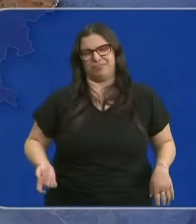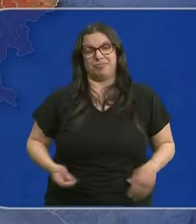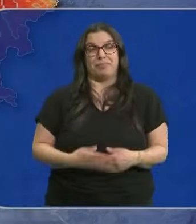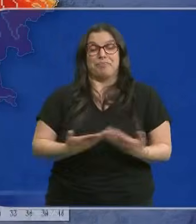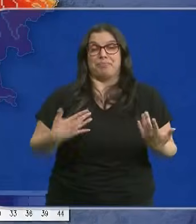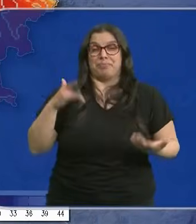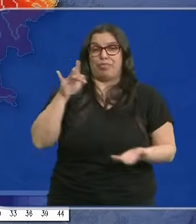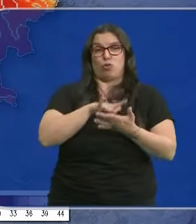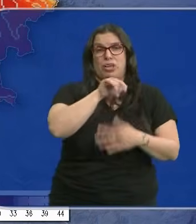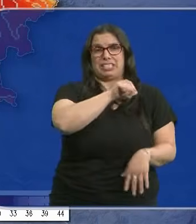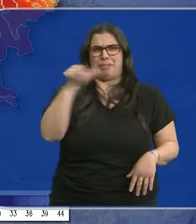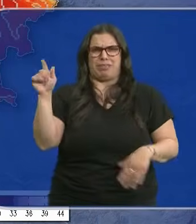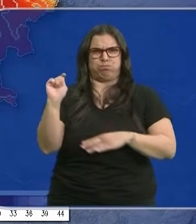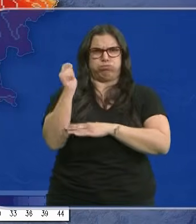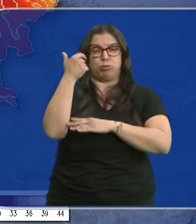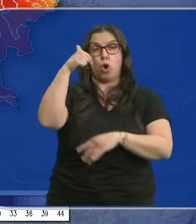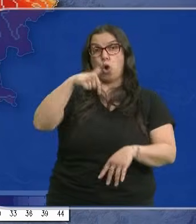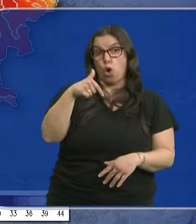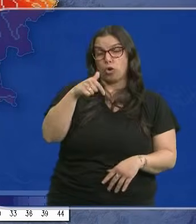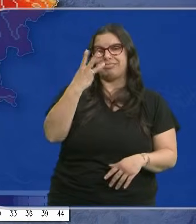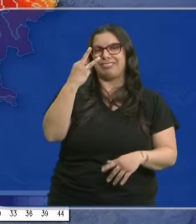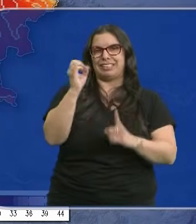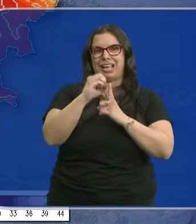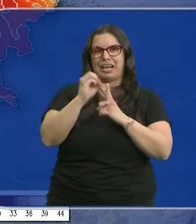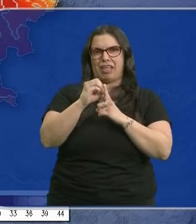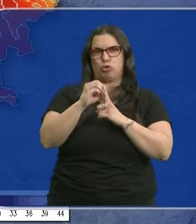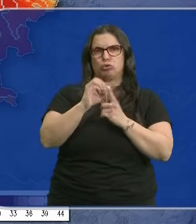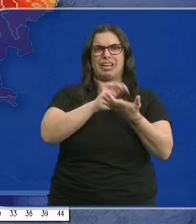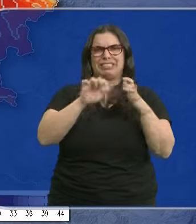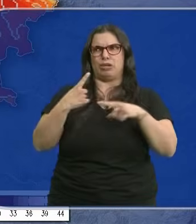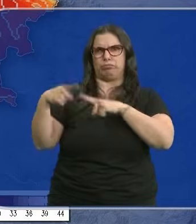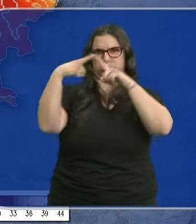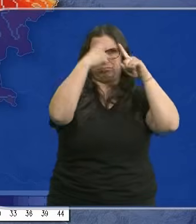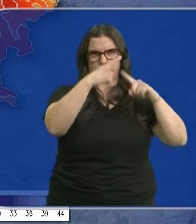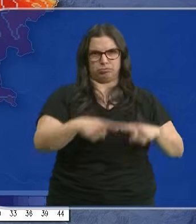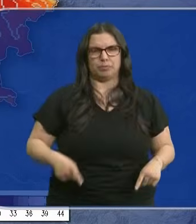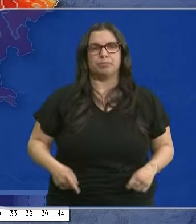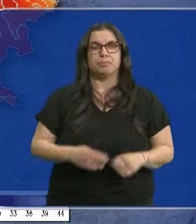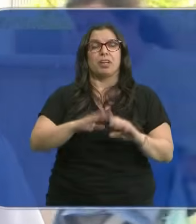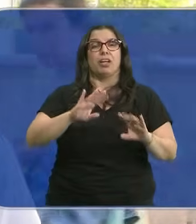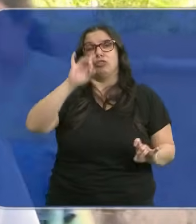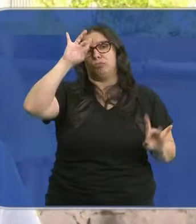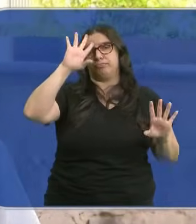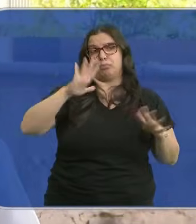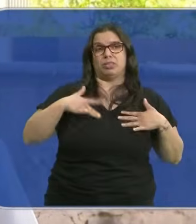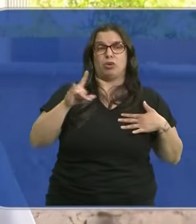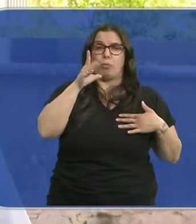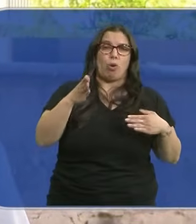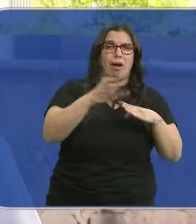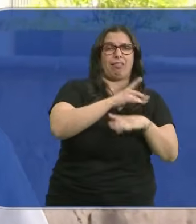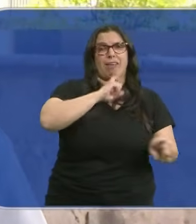Y es que se presenta una semana de récord. Solo hoy llegaremos a los 30 grados en muchos puntos de la comunidad. No te sorprende mucho porque ya lo vas